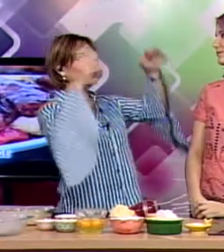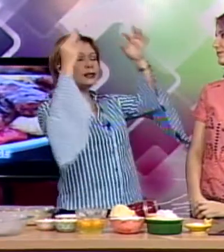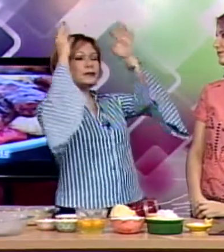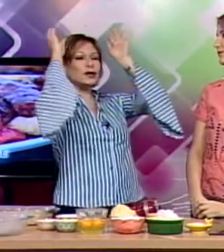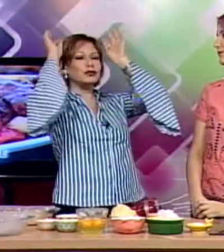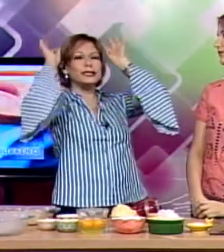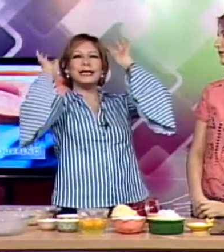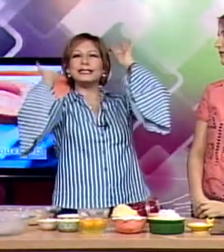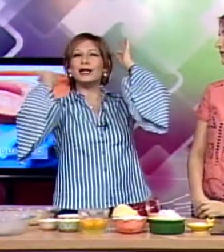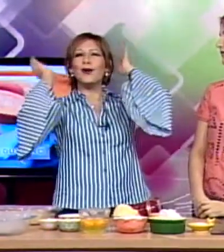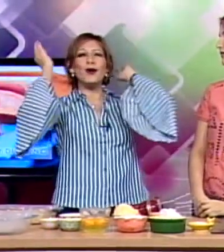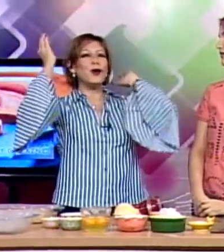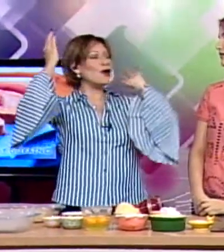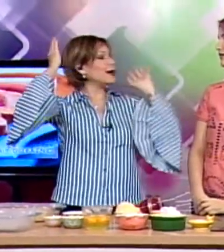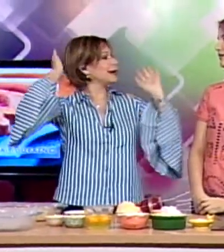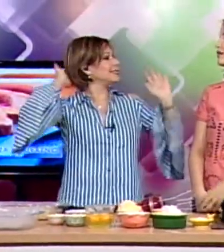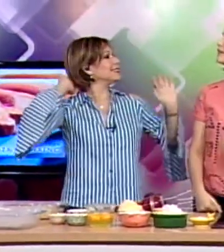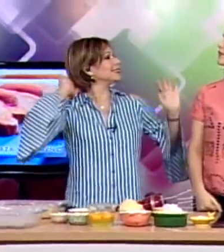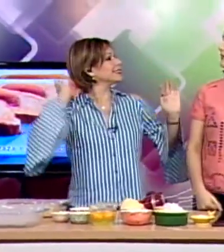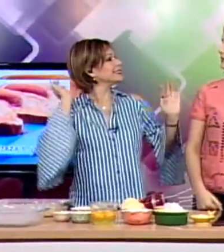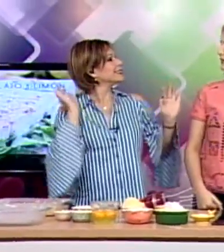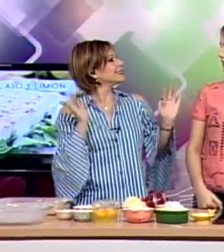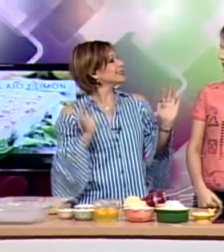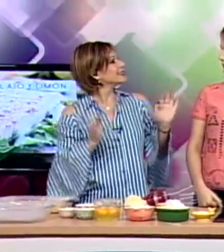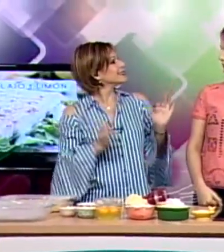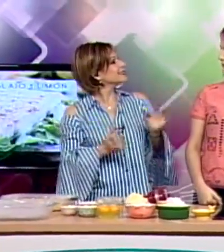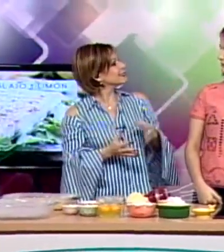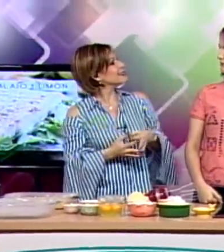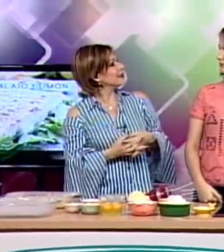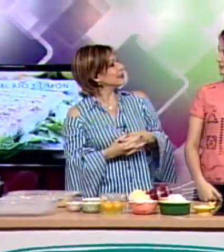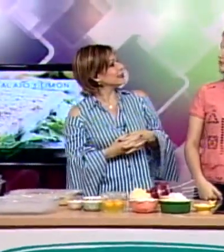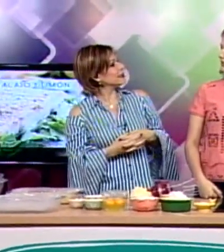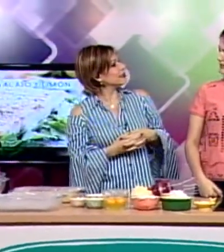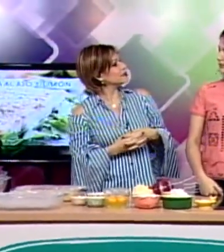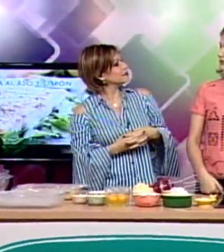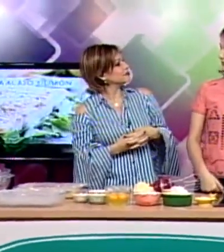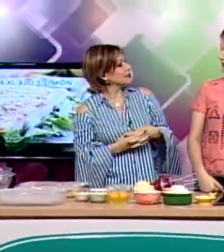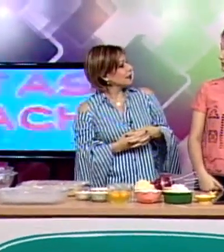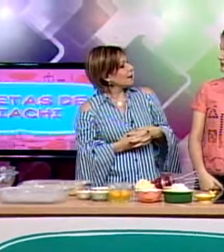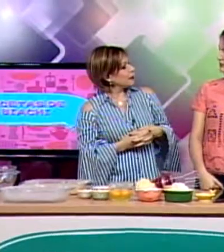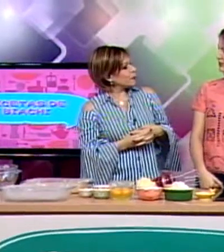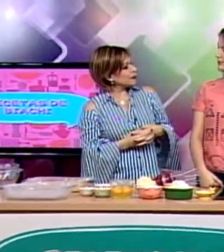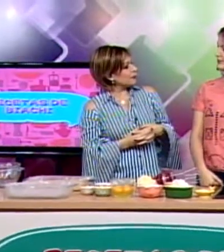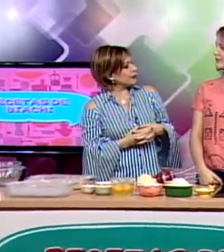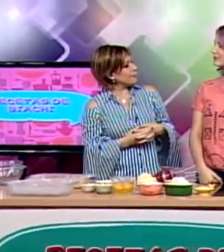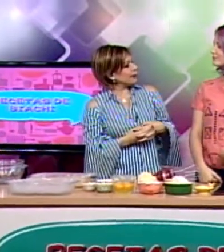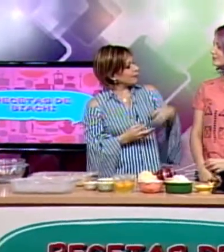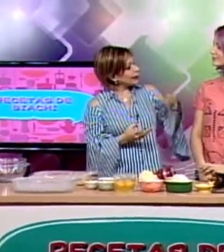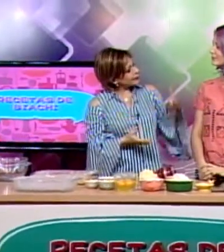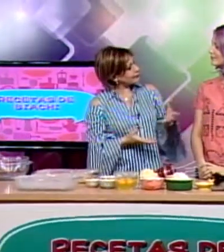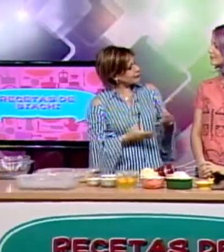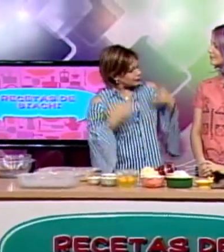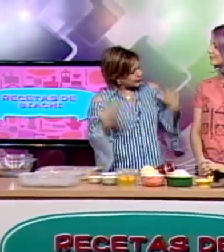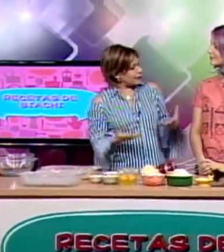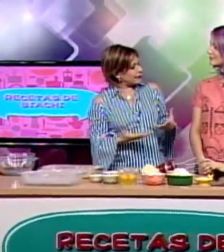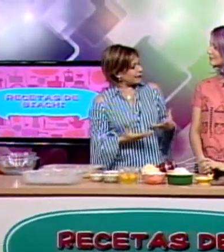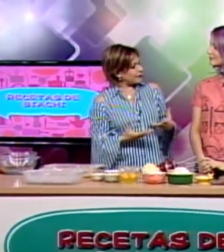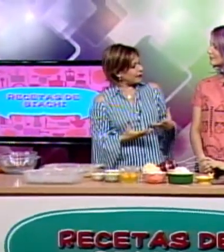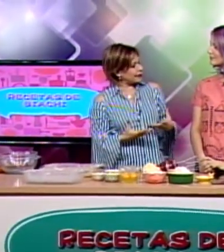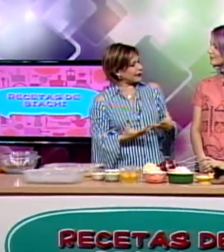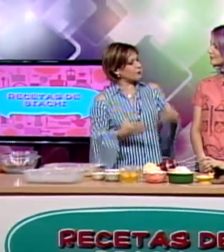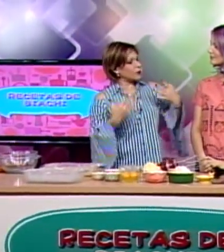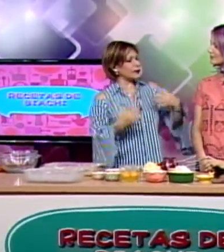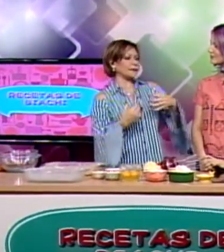Anita, de ponerme unas cositas así de colores, así. Debería intentarlo. Debería intentarlo. Sí, debería intentarlo. Me gusta porque te